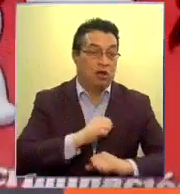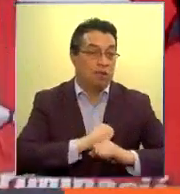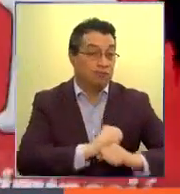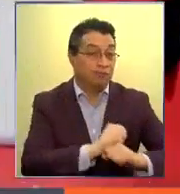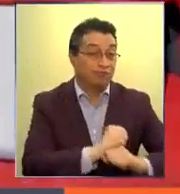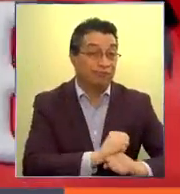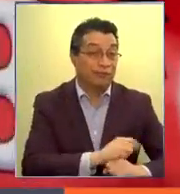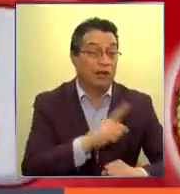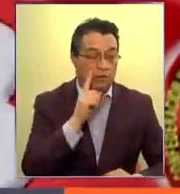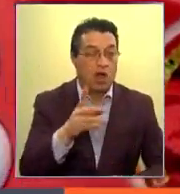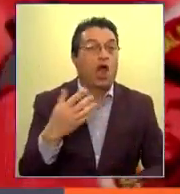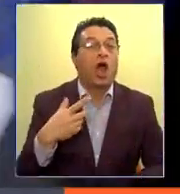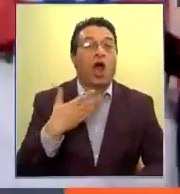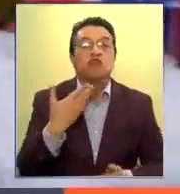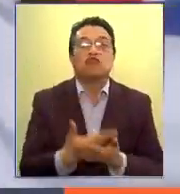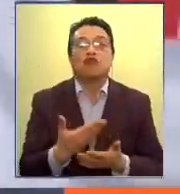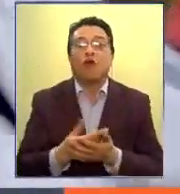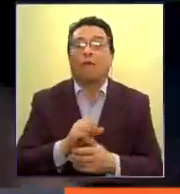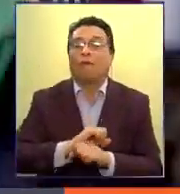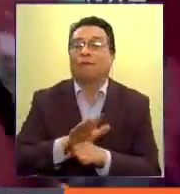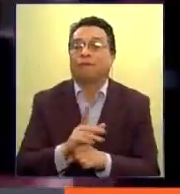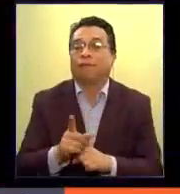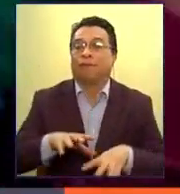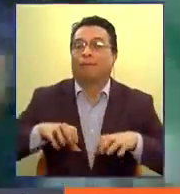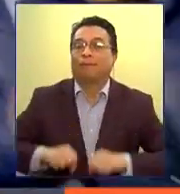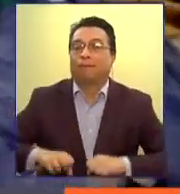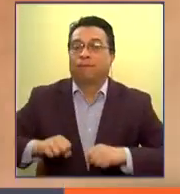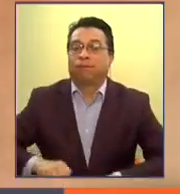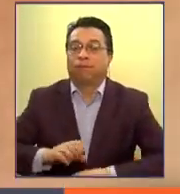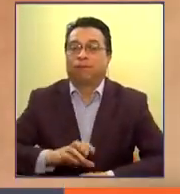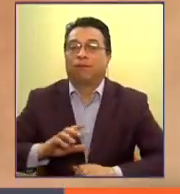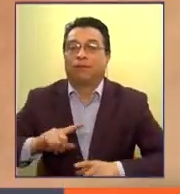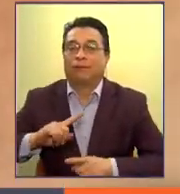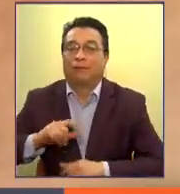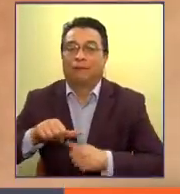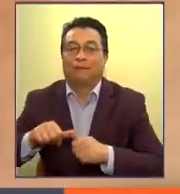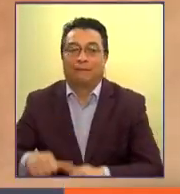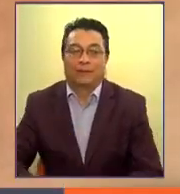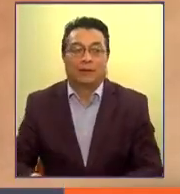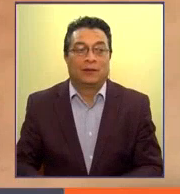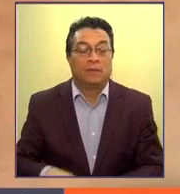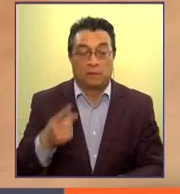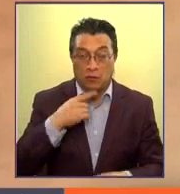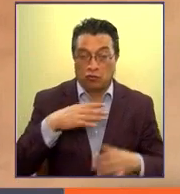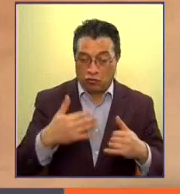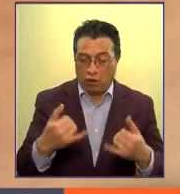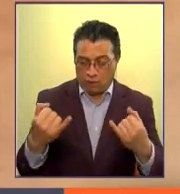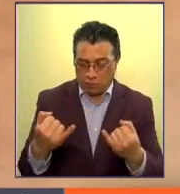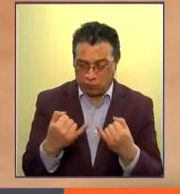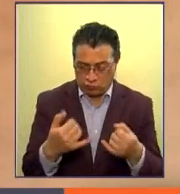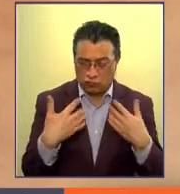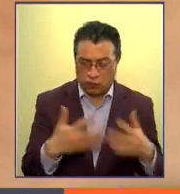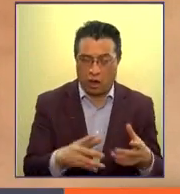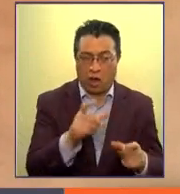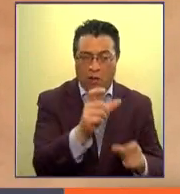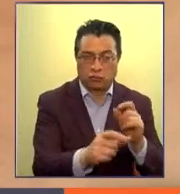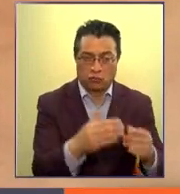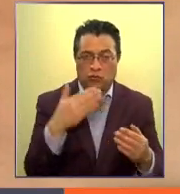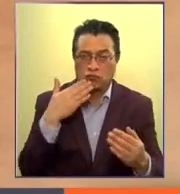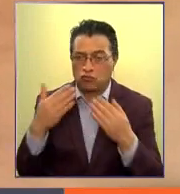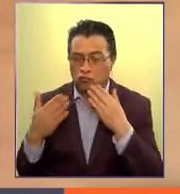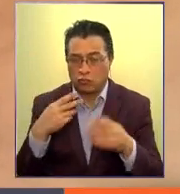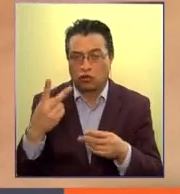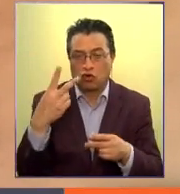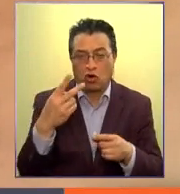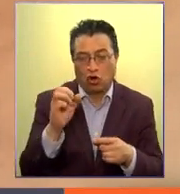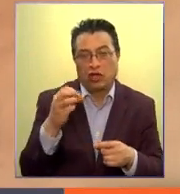de usar la pandemia para seguir en el poder. Son datos que son procesados oficialmente de personas que se han infectado hace 2 o 3 semanas